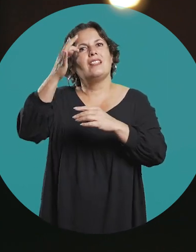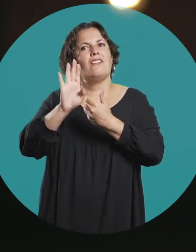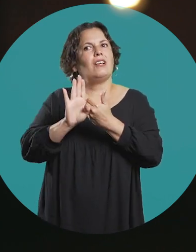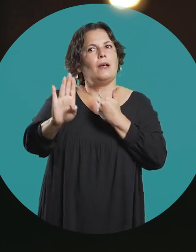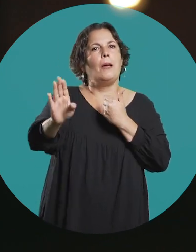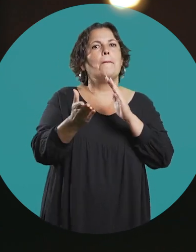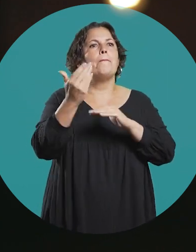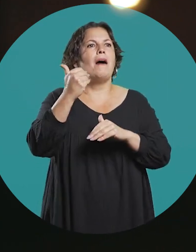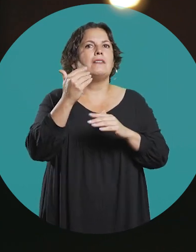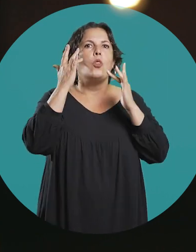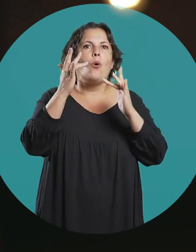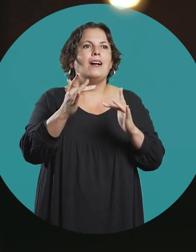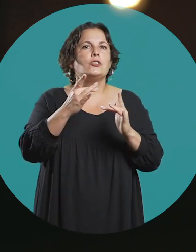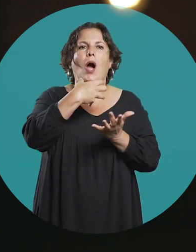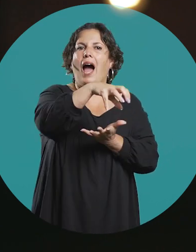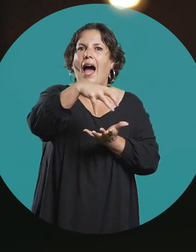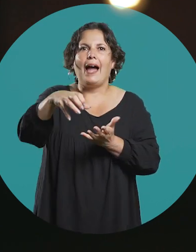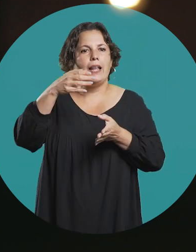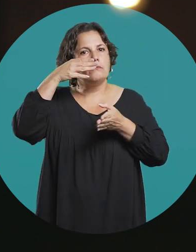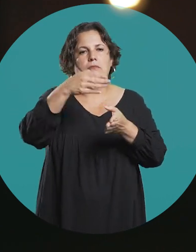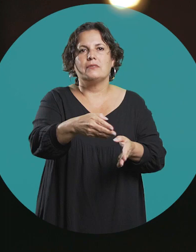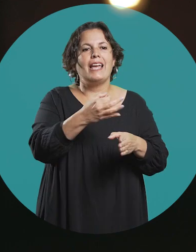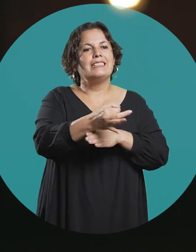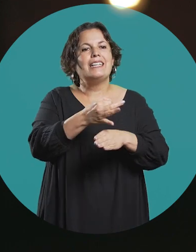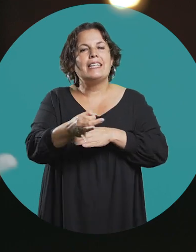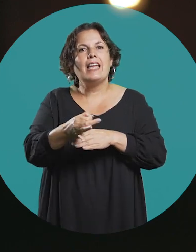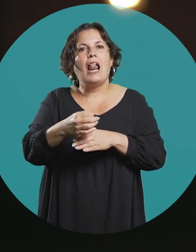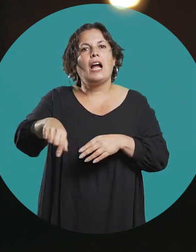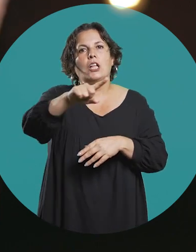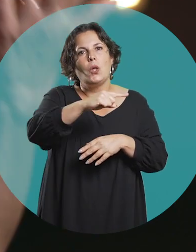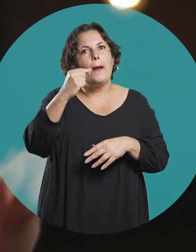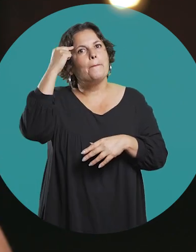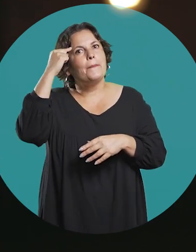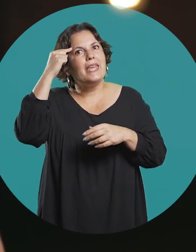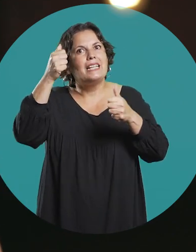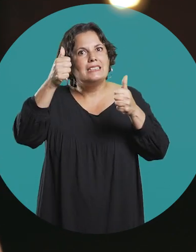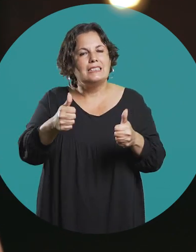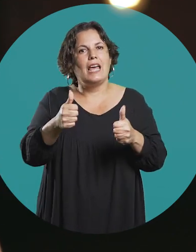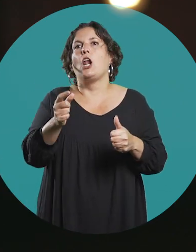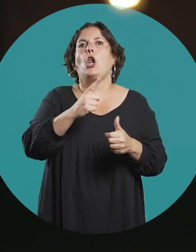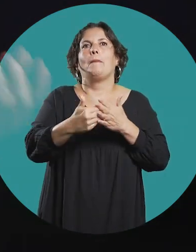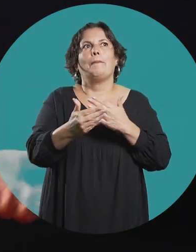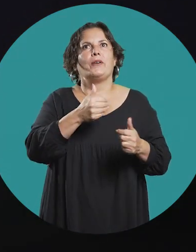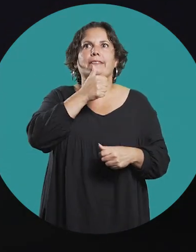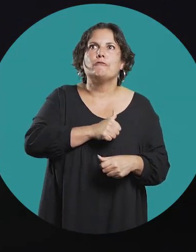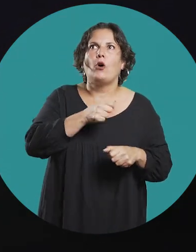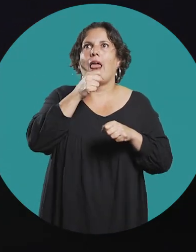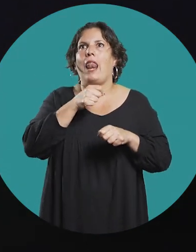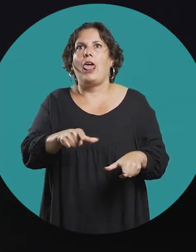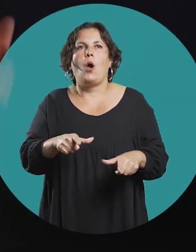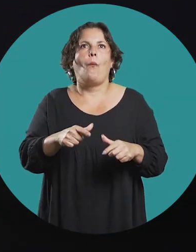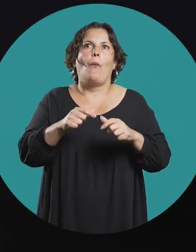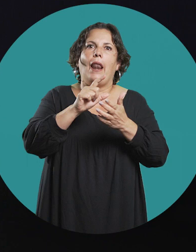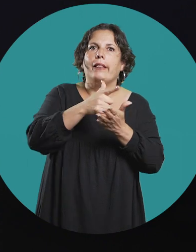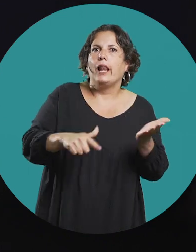y más a la educación, te diría, de todas las áreas centrada en esto de enseñar a pensar. No me importa si es en historia, en lengua,